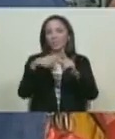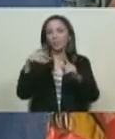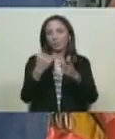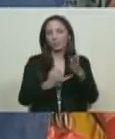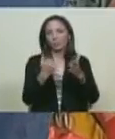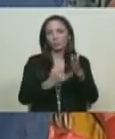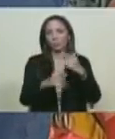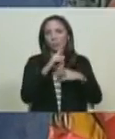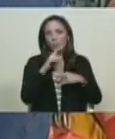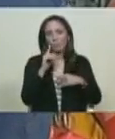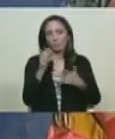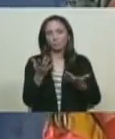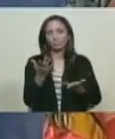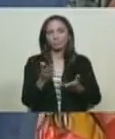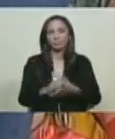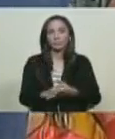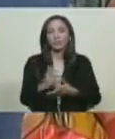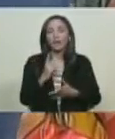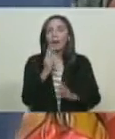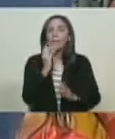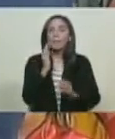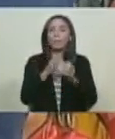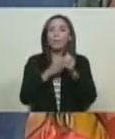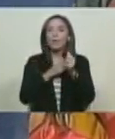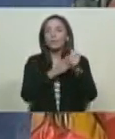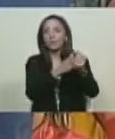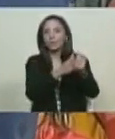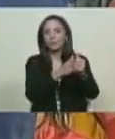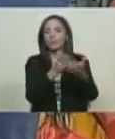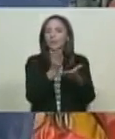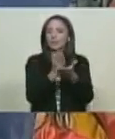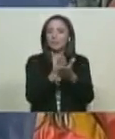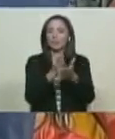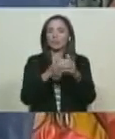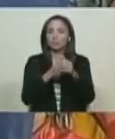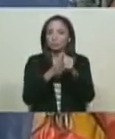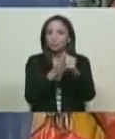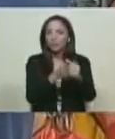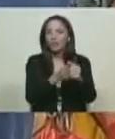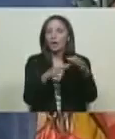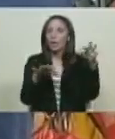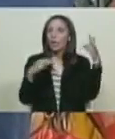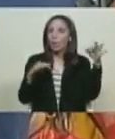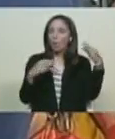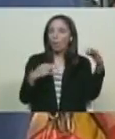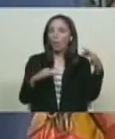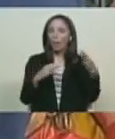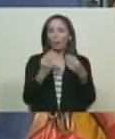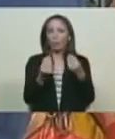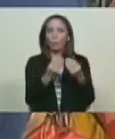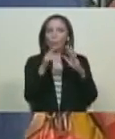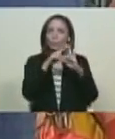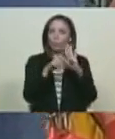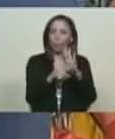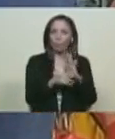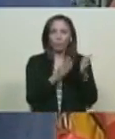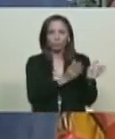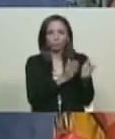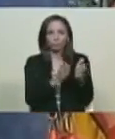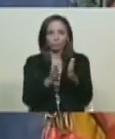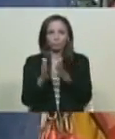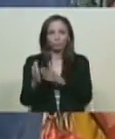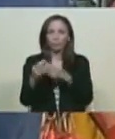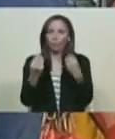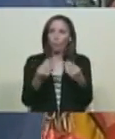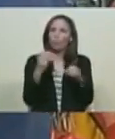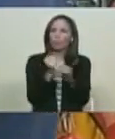guía el producto no puede salir, tiene su partida de inicio y su destino.